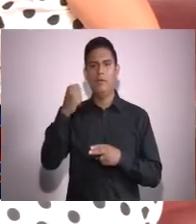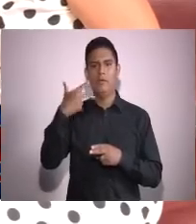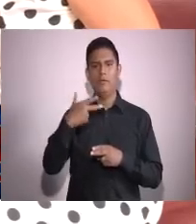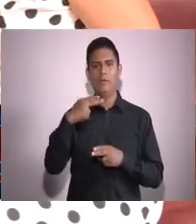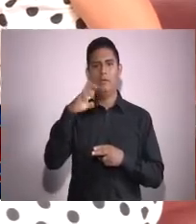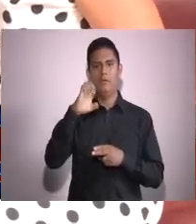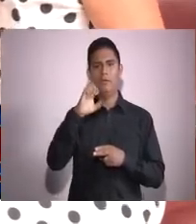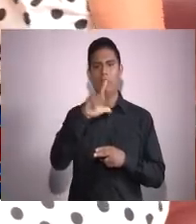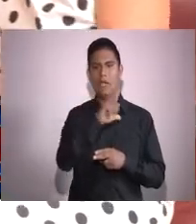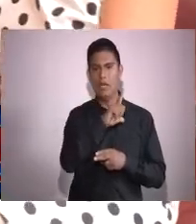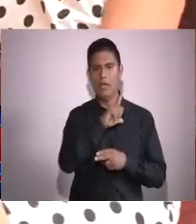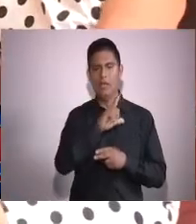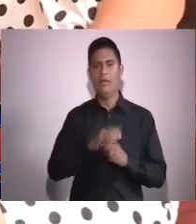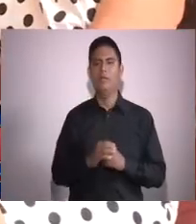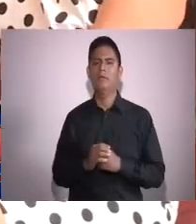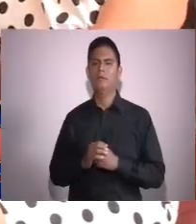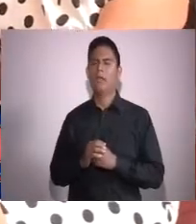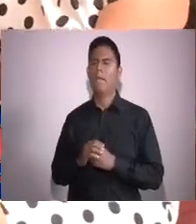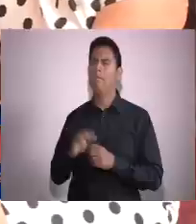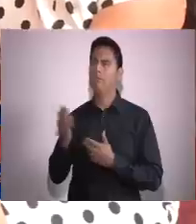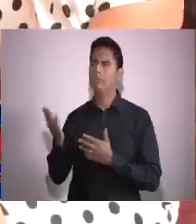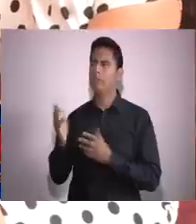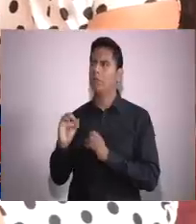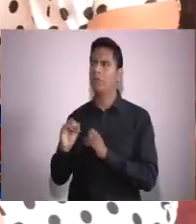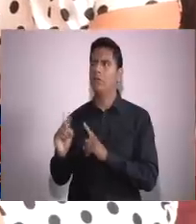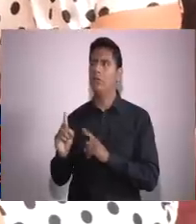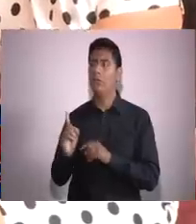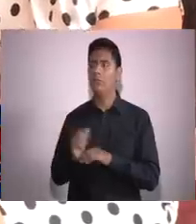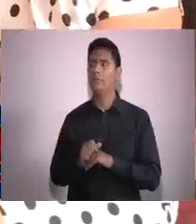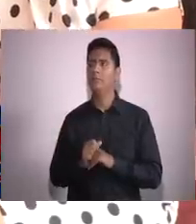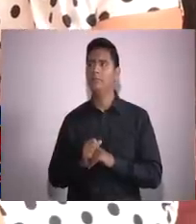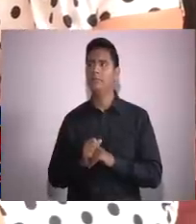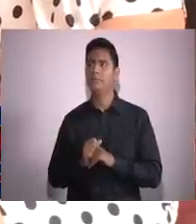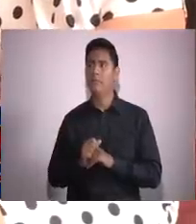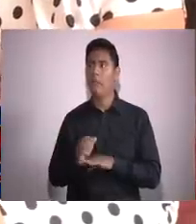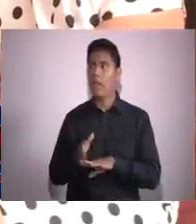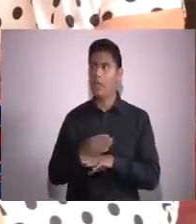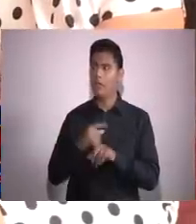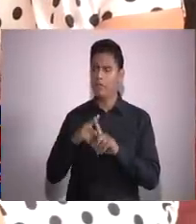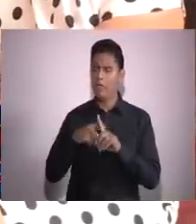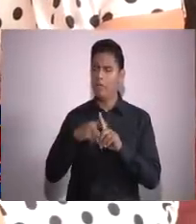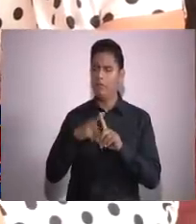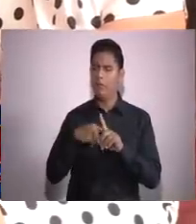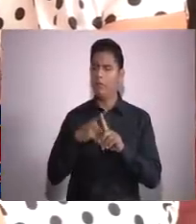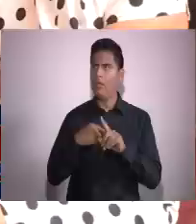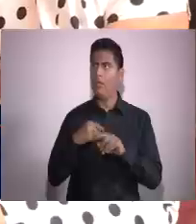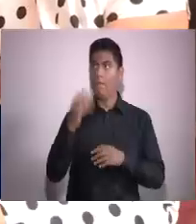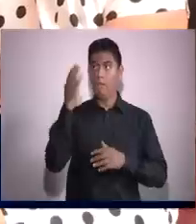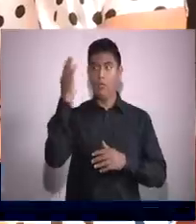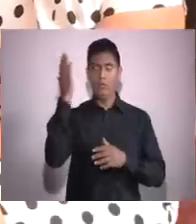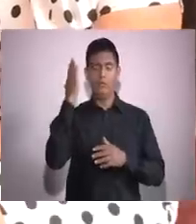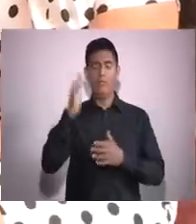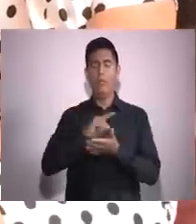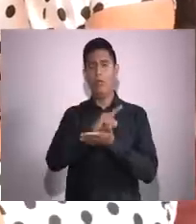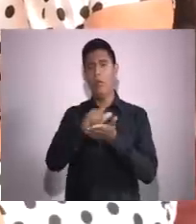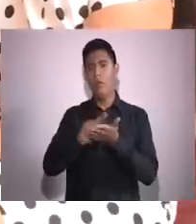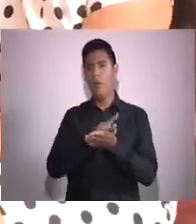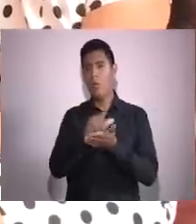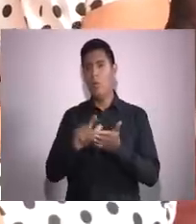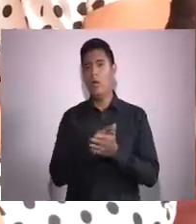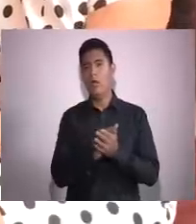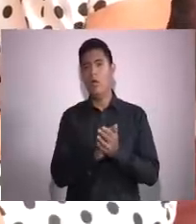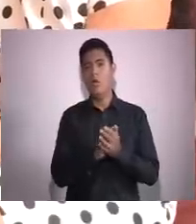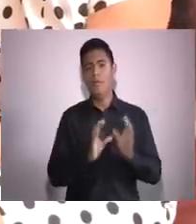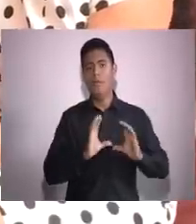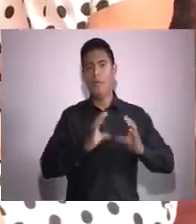Salazar. Michelle, hemos escuchado hace algunos meses que la Municipalidad de Lago Agrio,